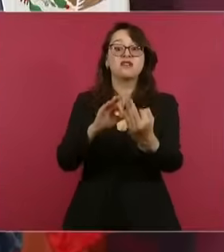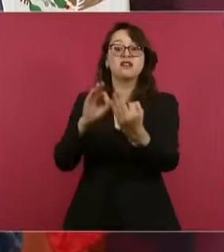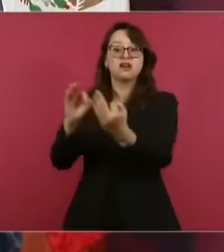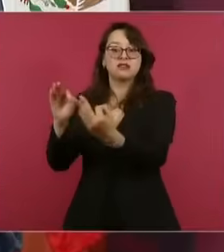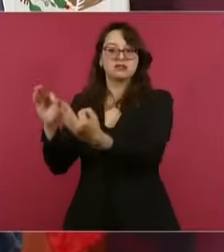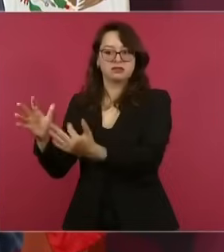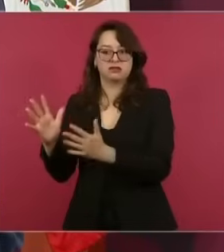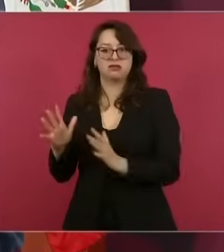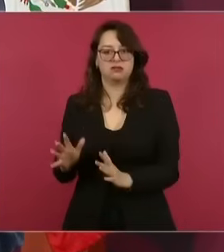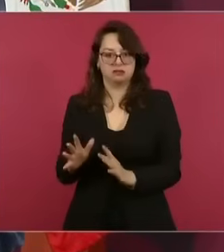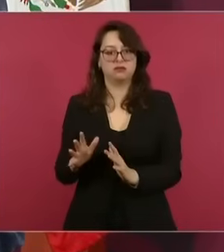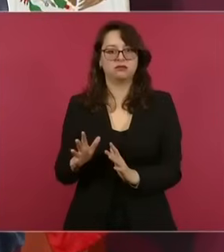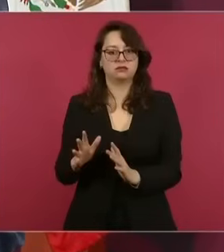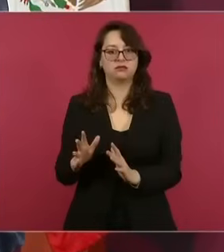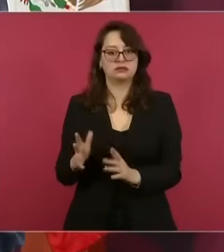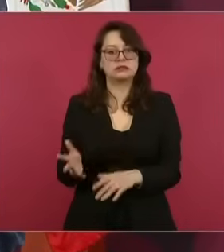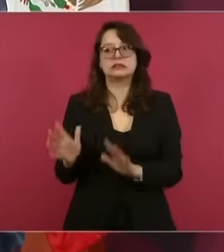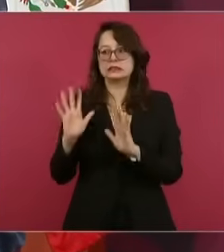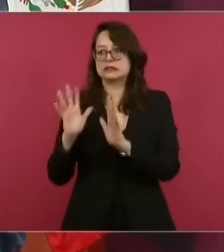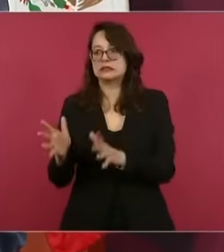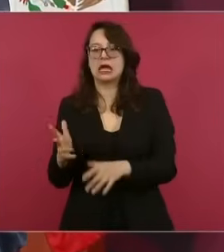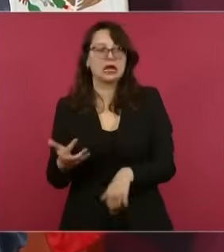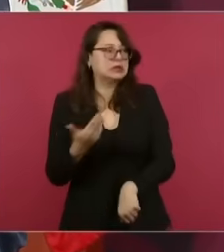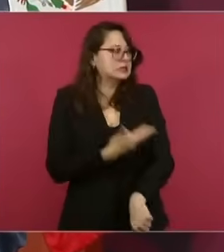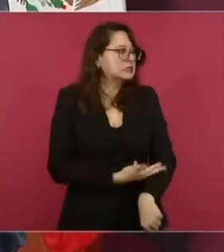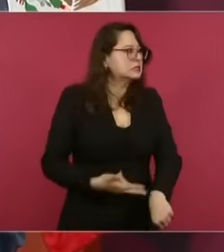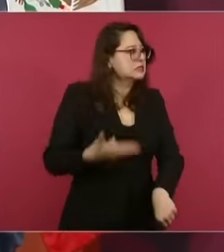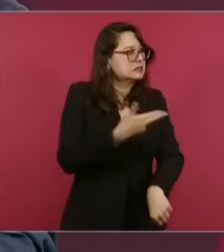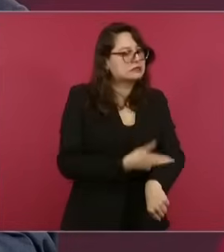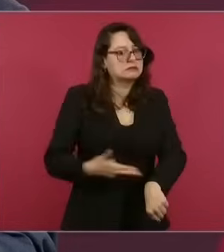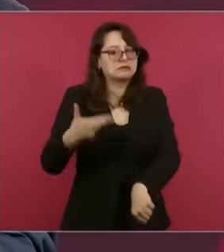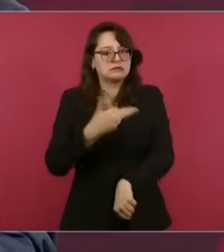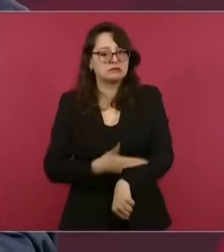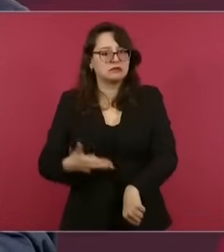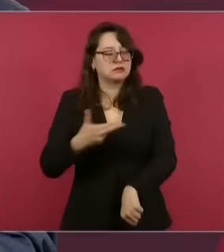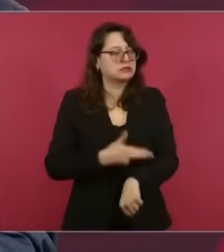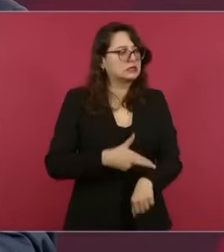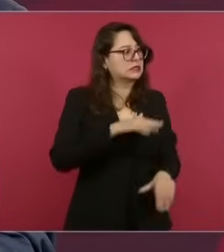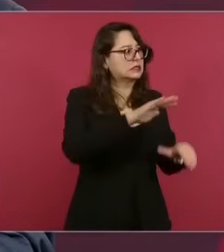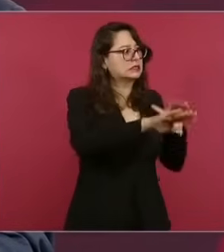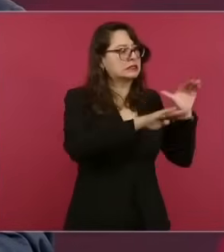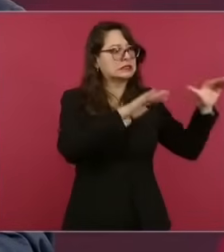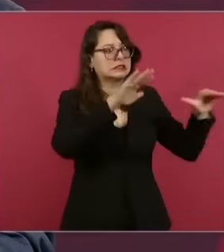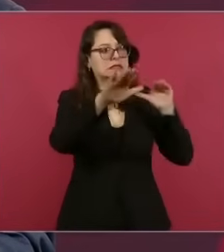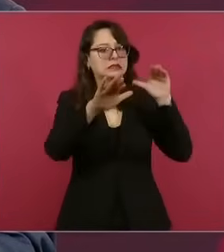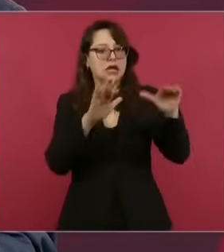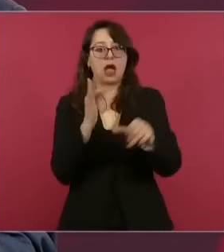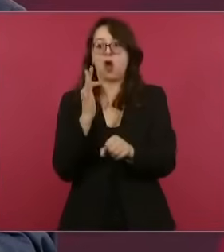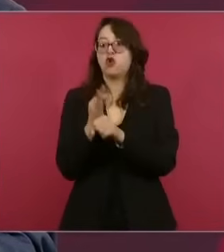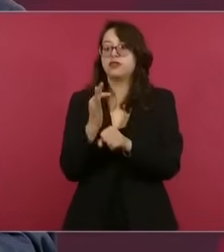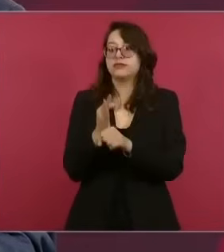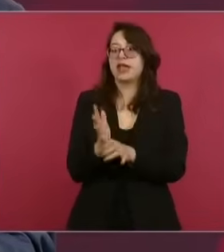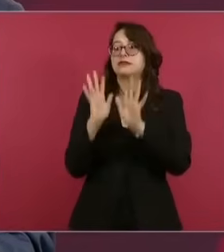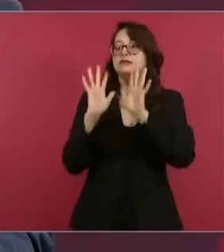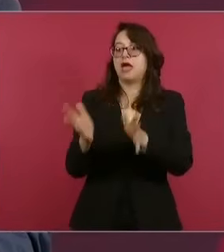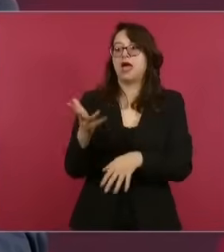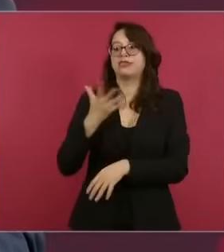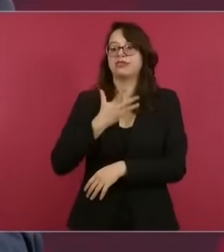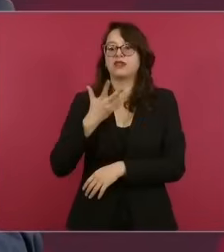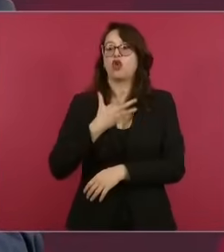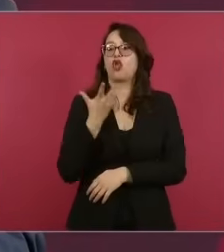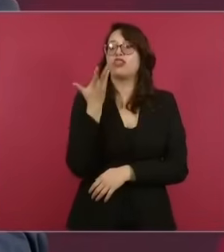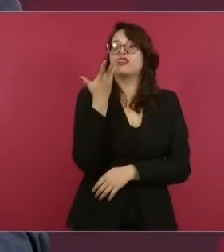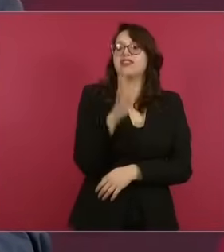en conseguir, ya tenemos 10,000 paquetes para empezar de